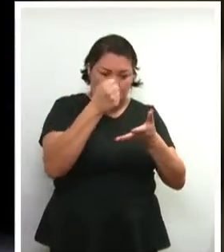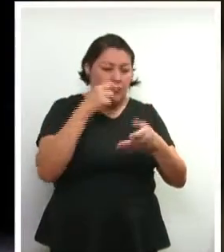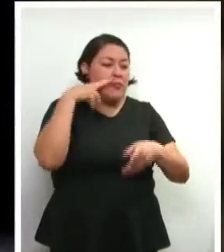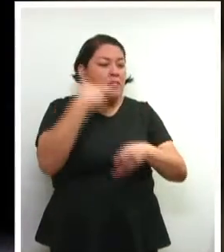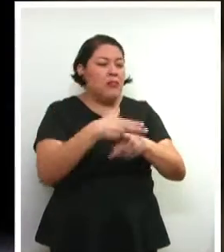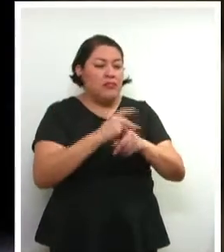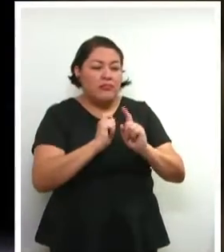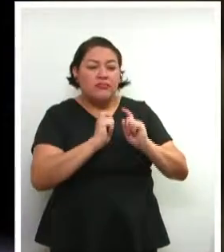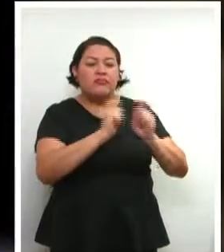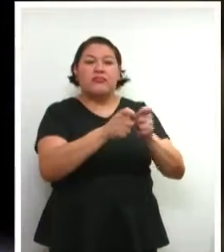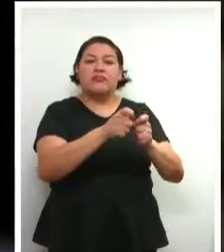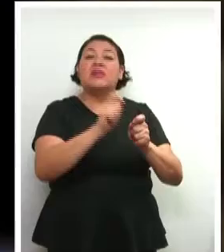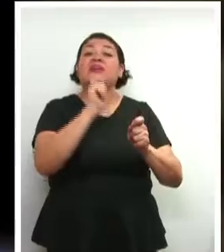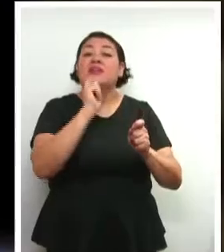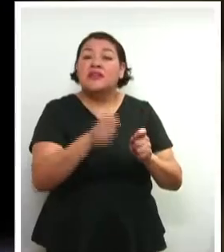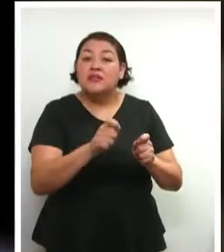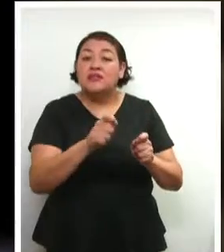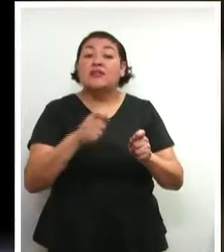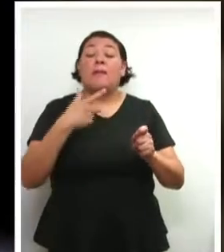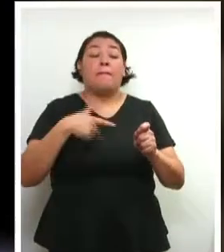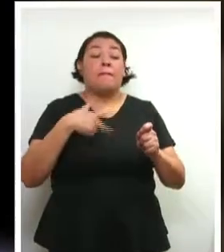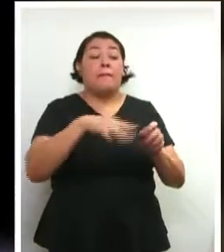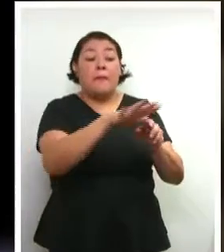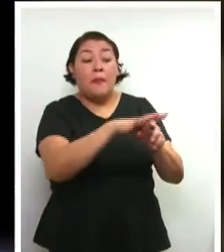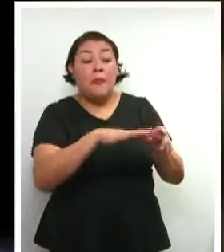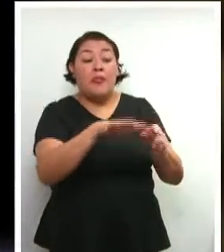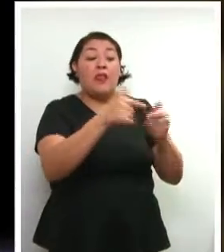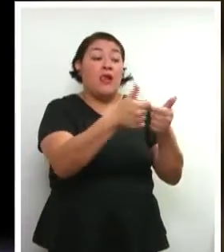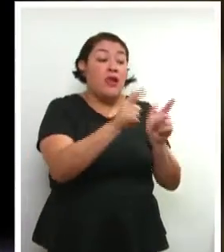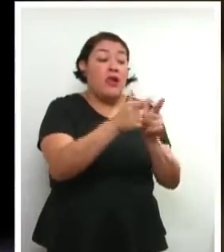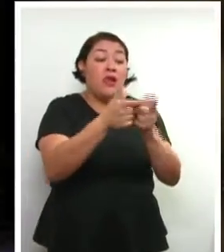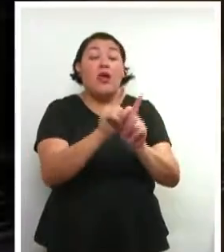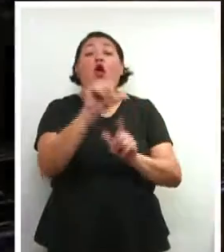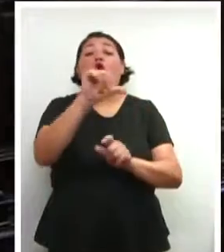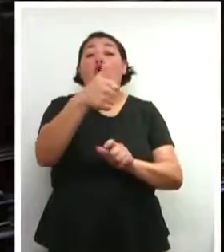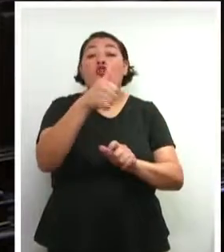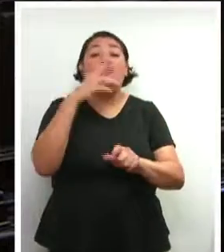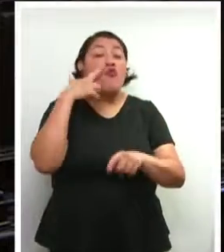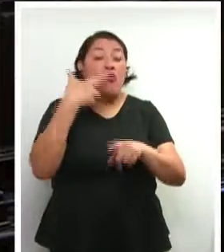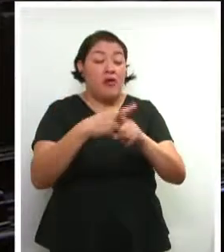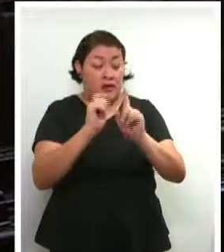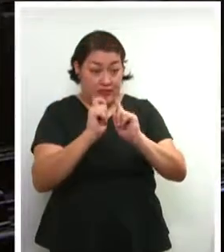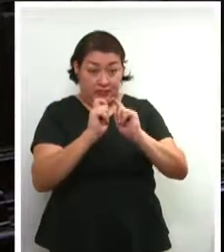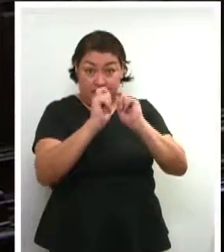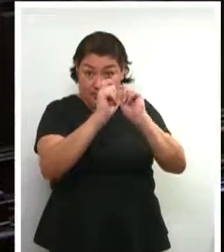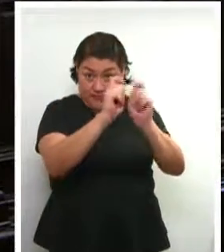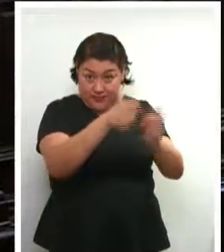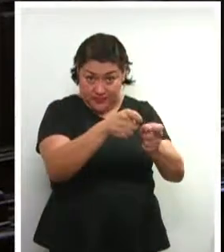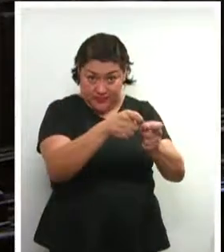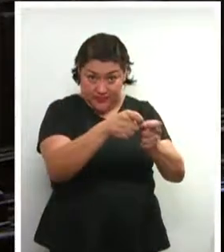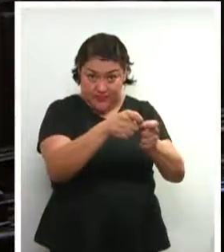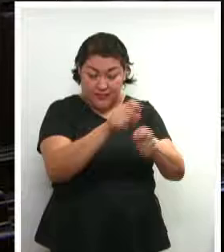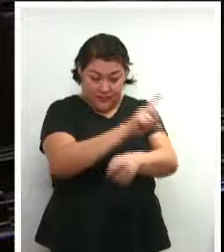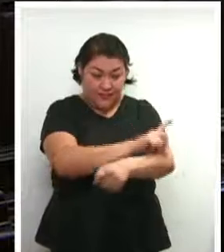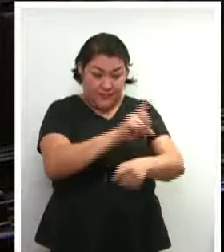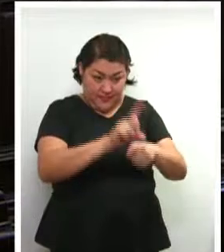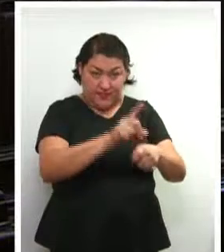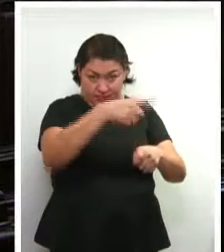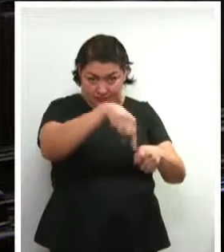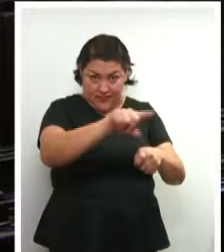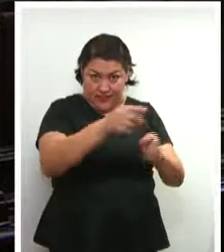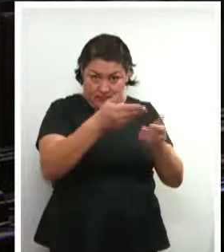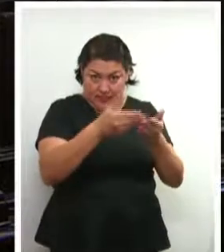asignar 11 primigenias atribuciones para las delegaciones de la Ciudad de